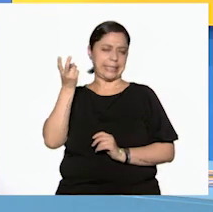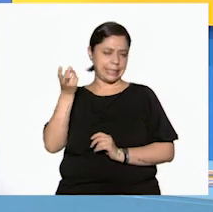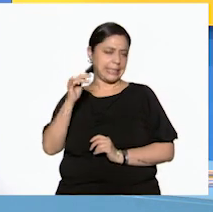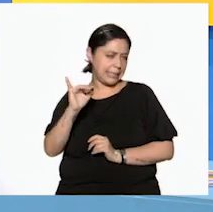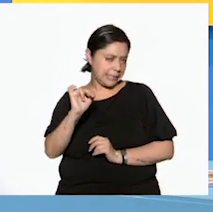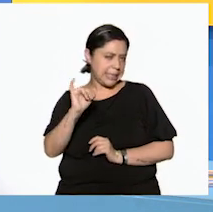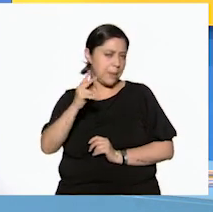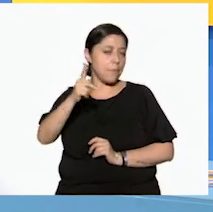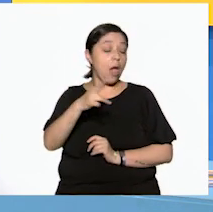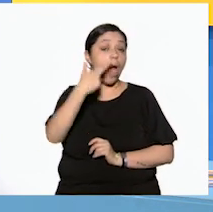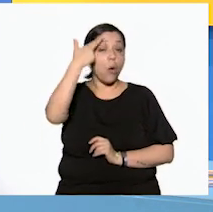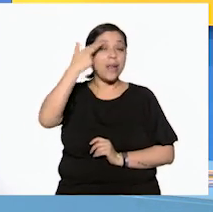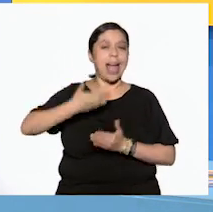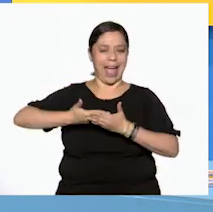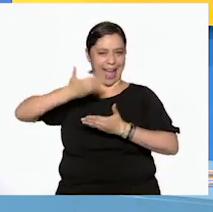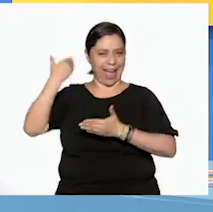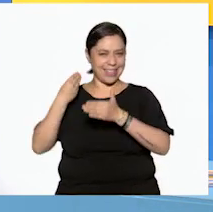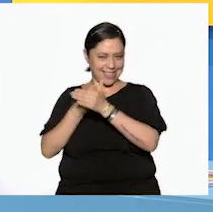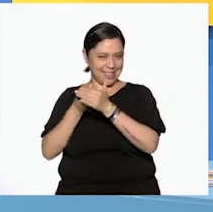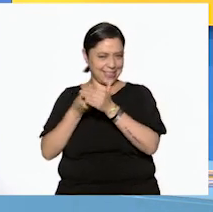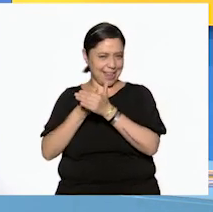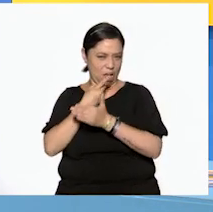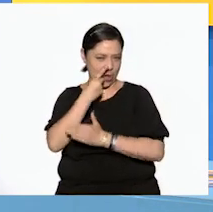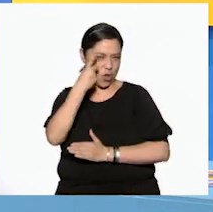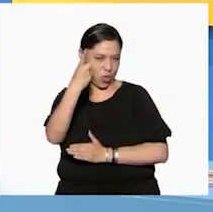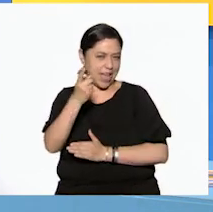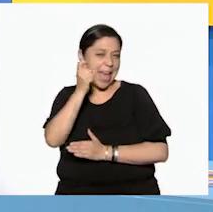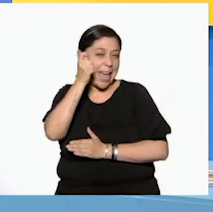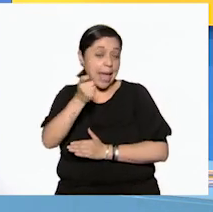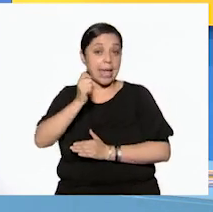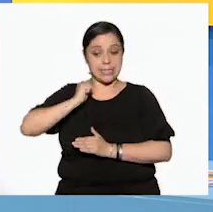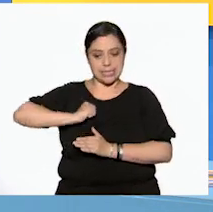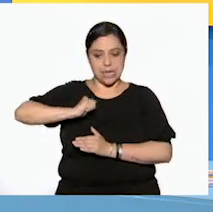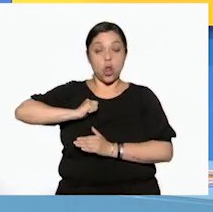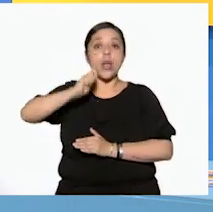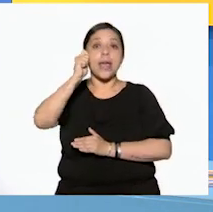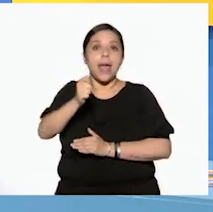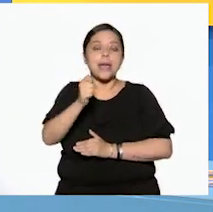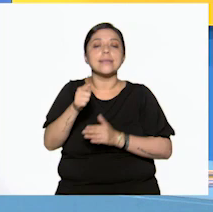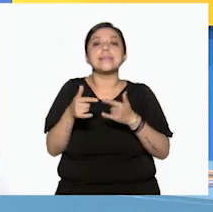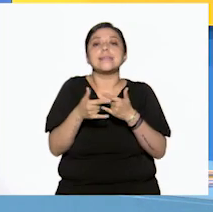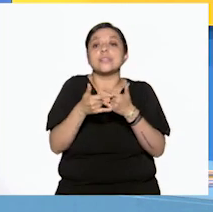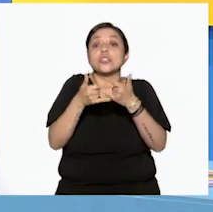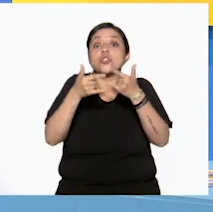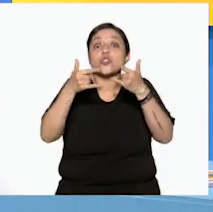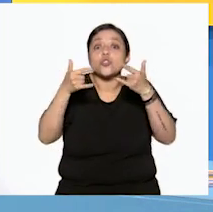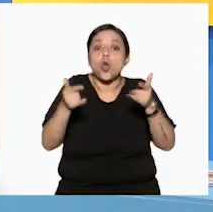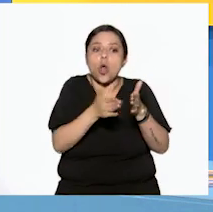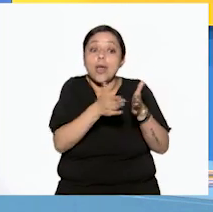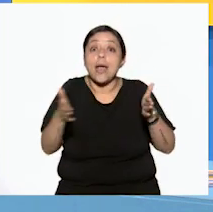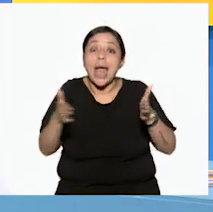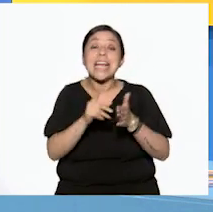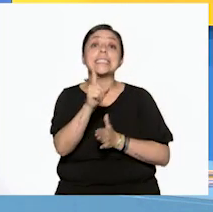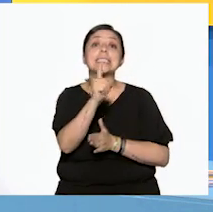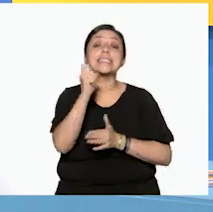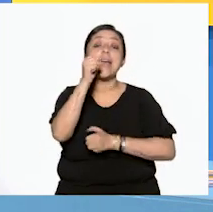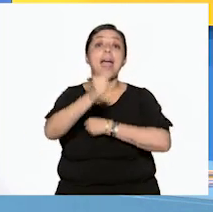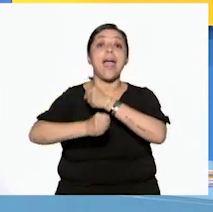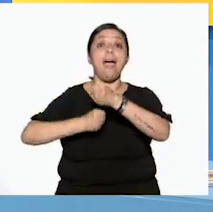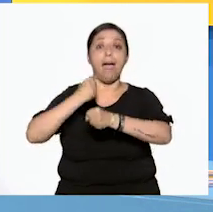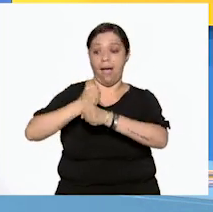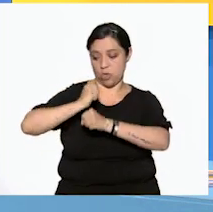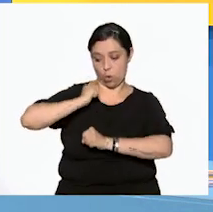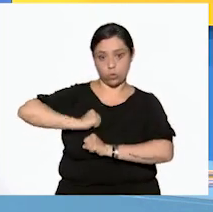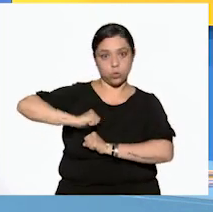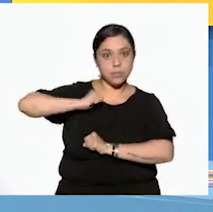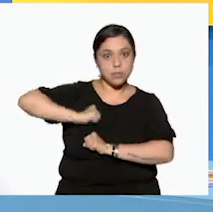lo que dije al principio de la clase. Se trata de un siglo de historia, es decir, 100 años, donde las cosas se transforman